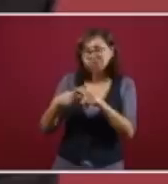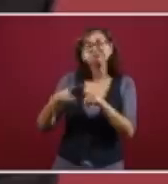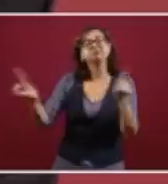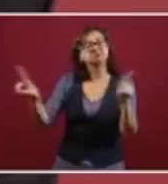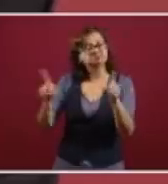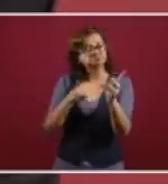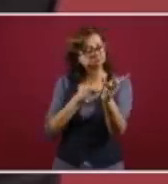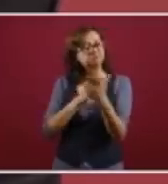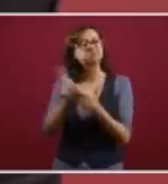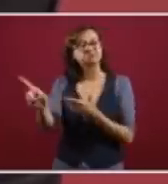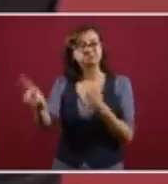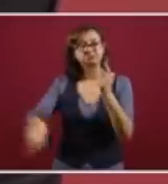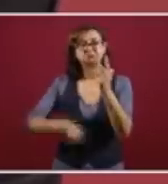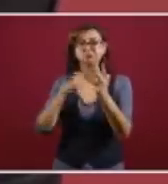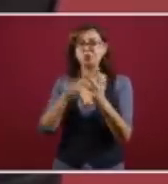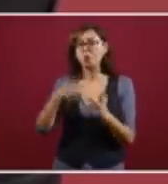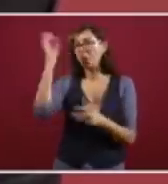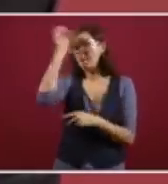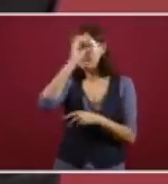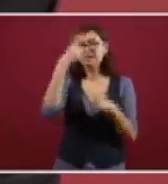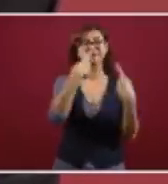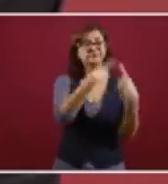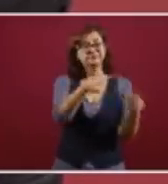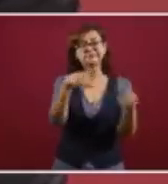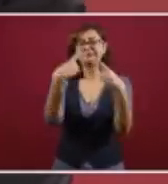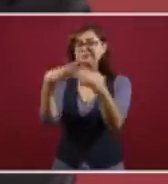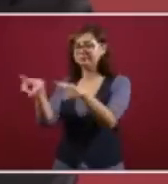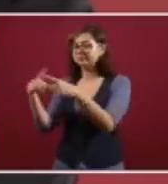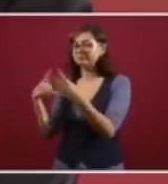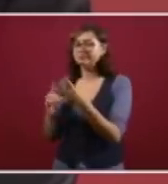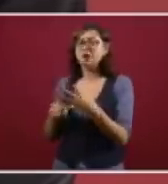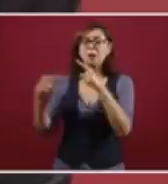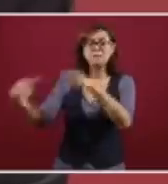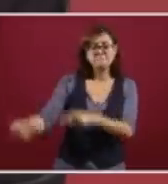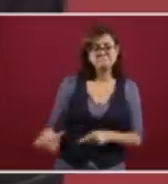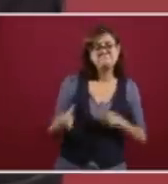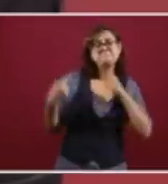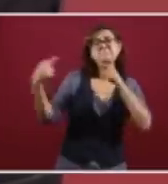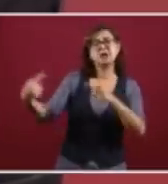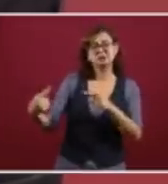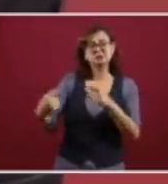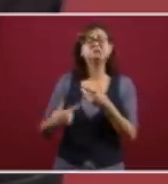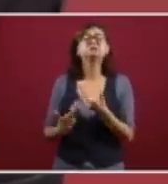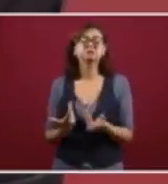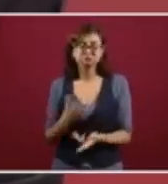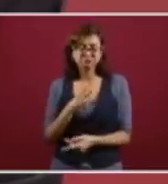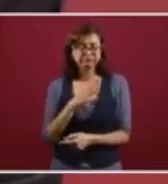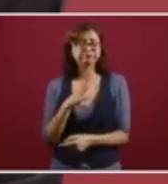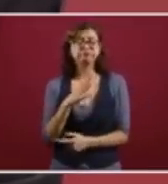la pluralidad, tiene que haber oposición.